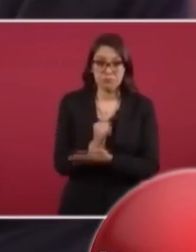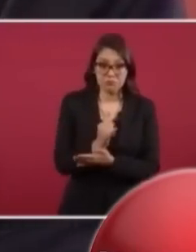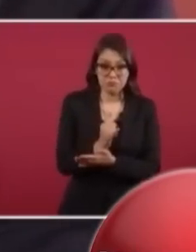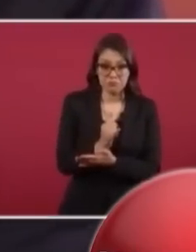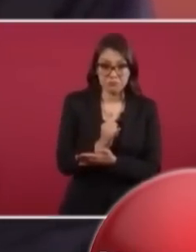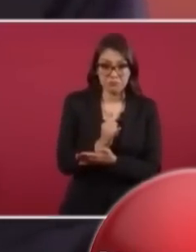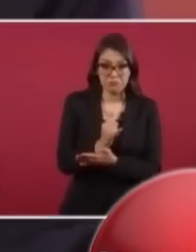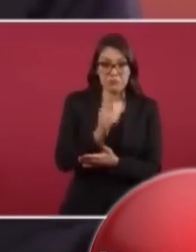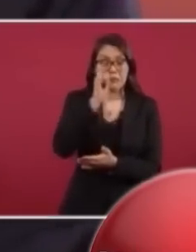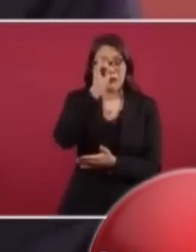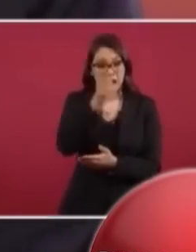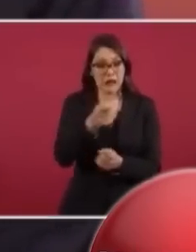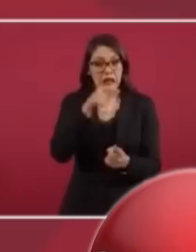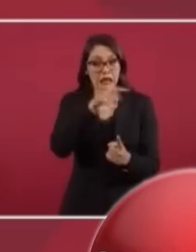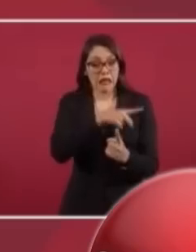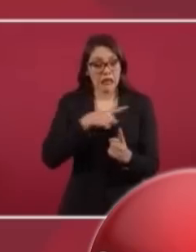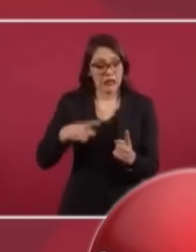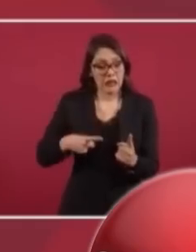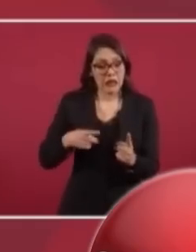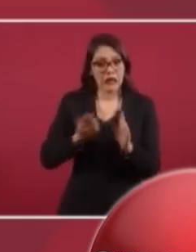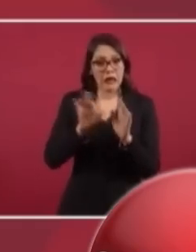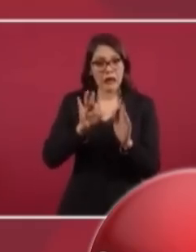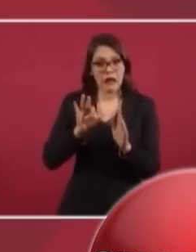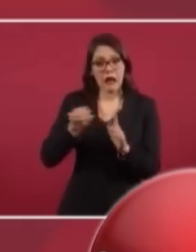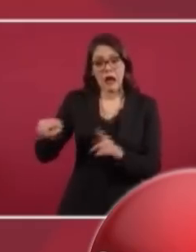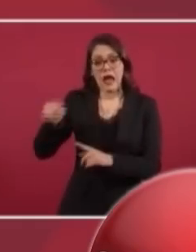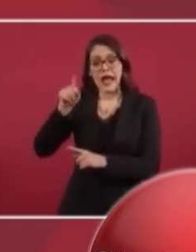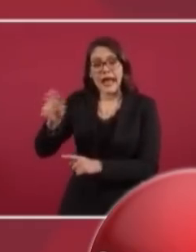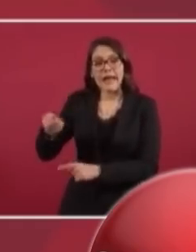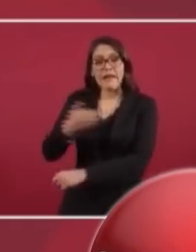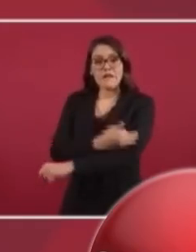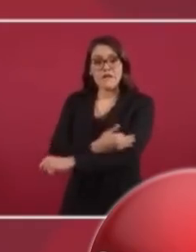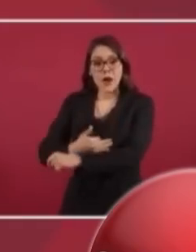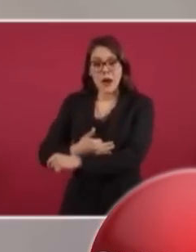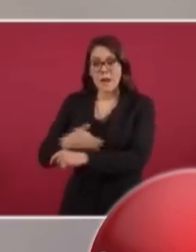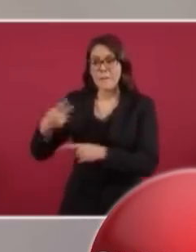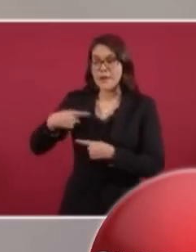que vaya un familiar de una víctima